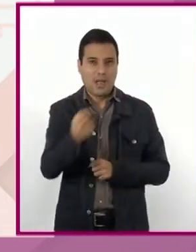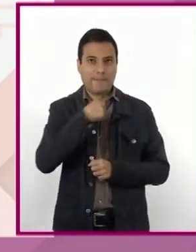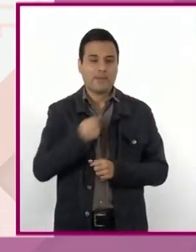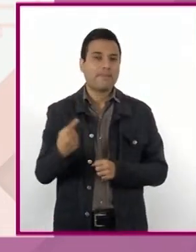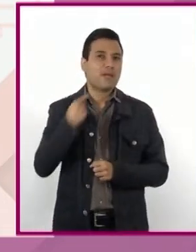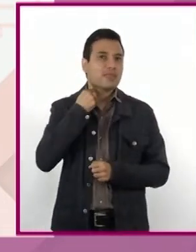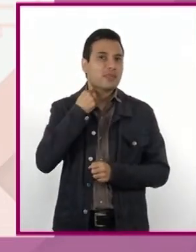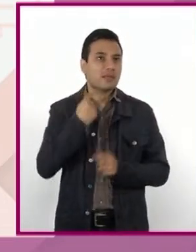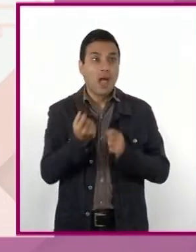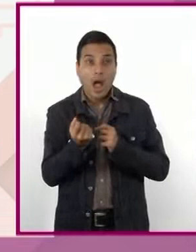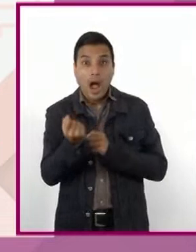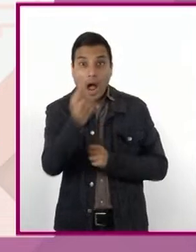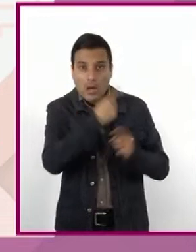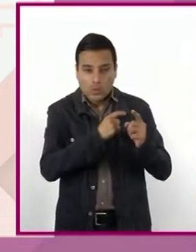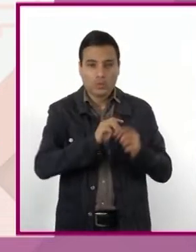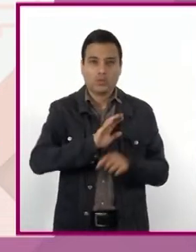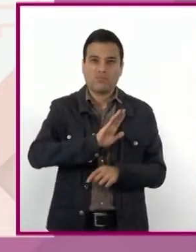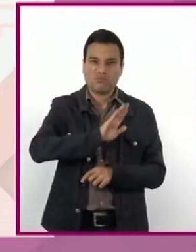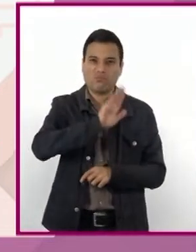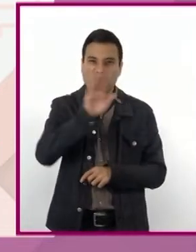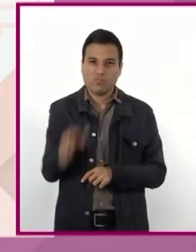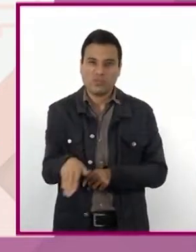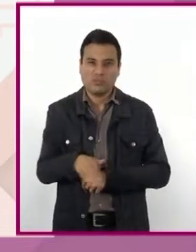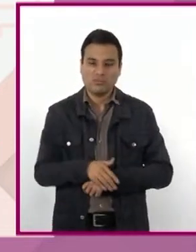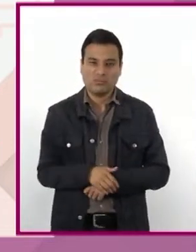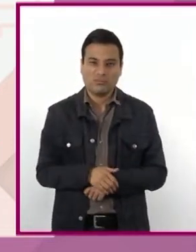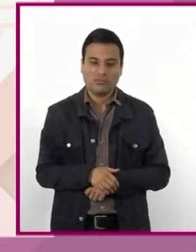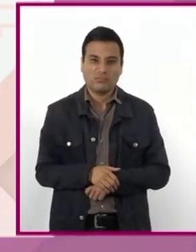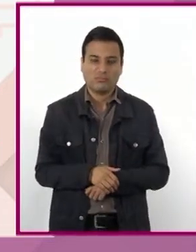otros murieron en el largo y difícil trayecto.